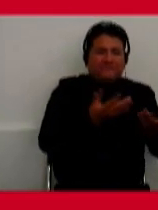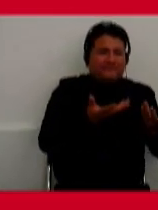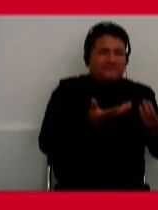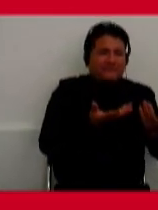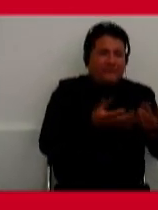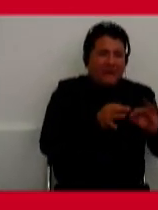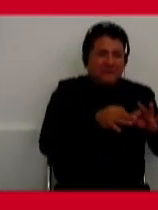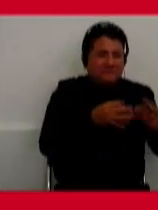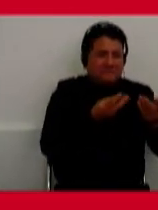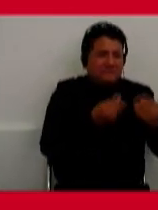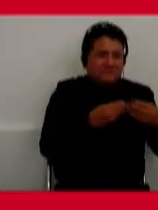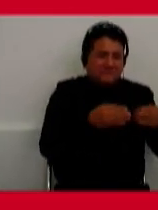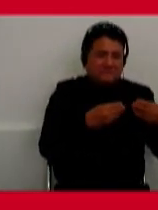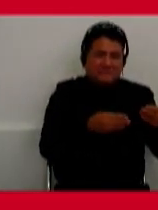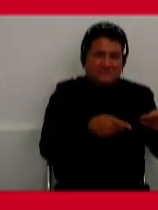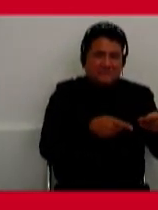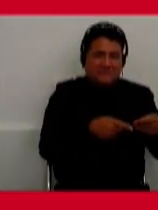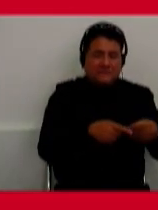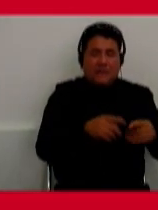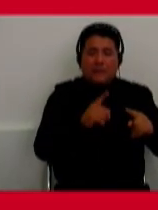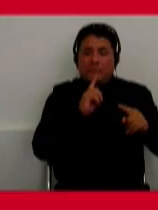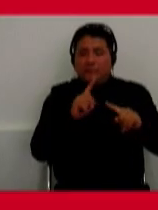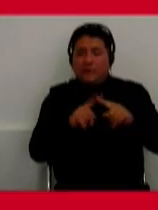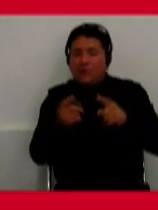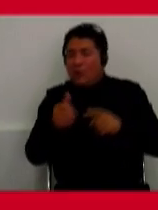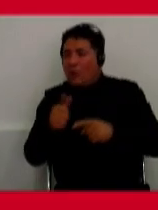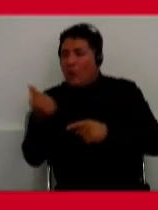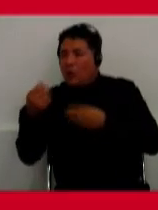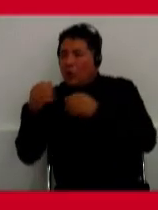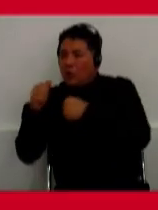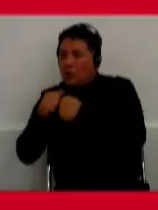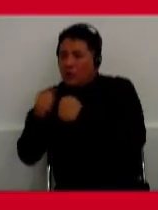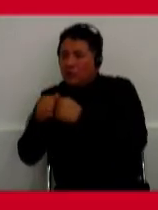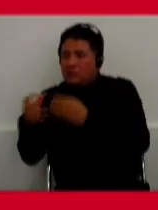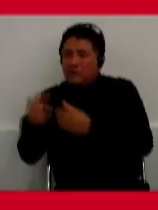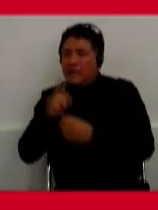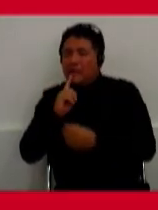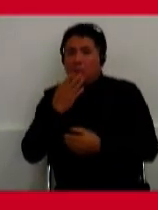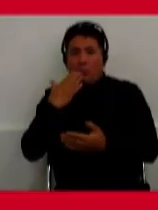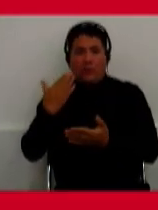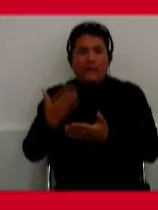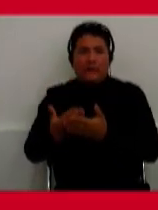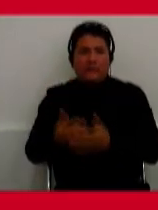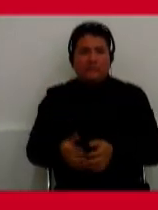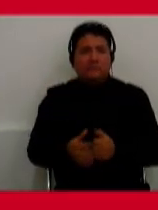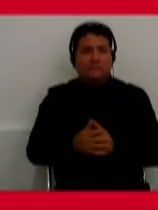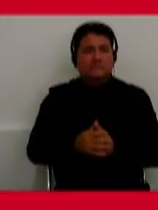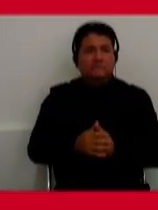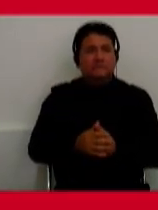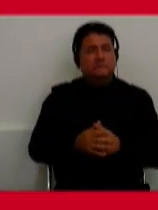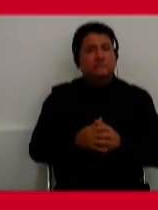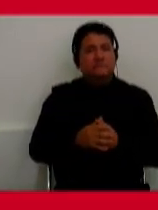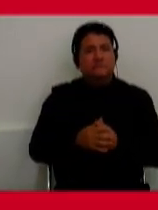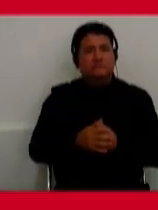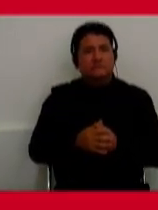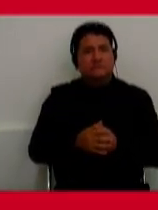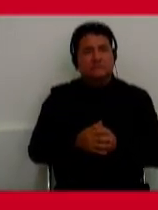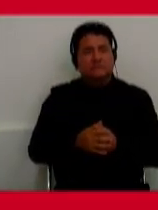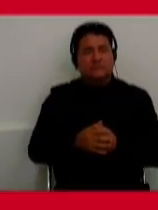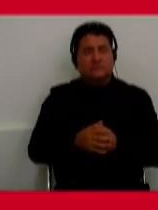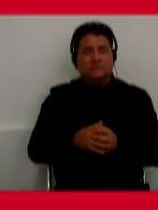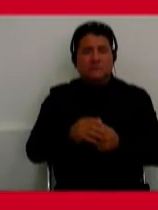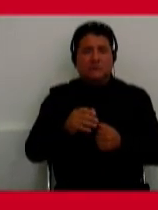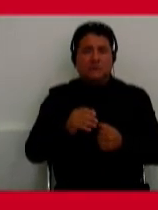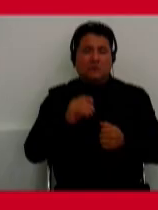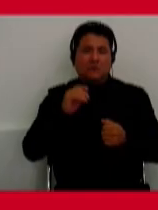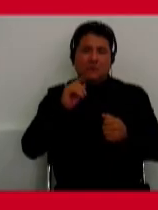estamos hablando de una roca tipo 5 y 4B. Geomecánica nos dice que solamente en el top cut, tanto ya sea UDF o ODF,